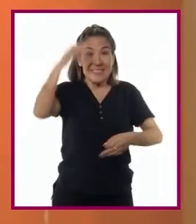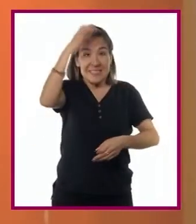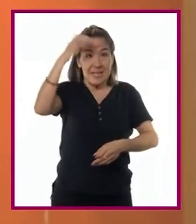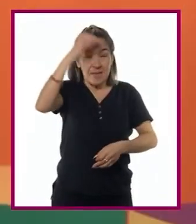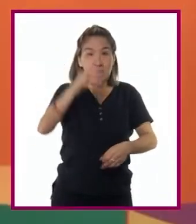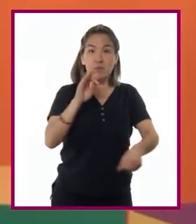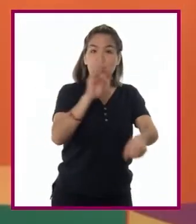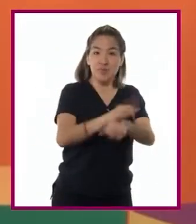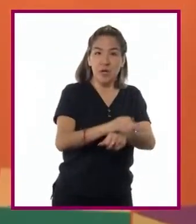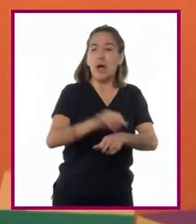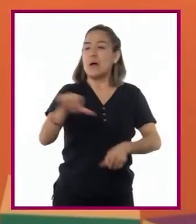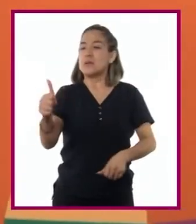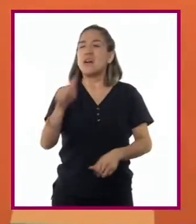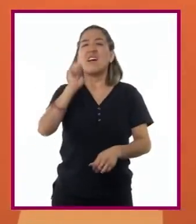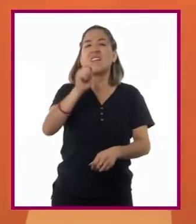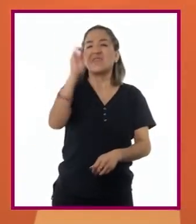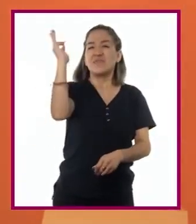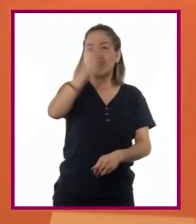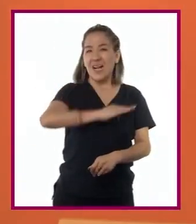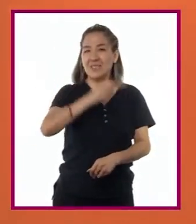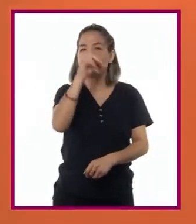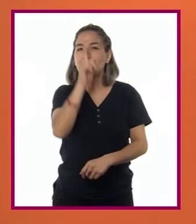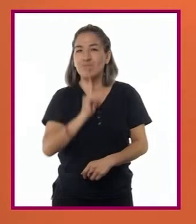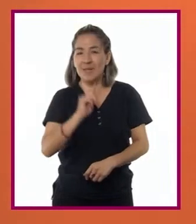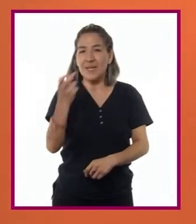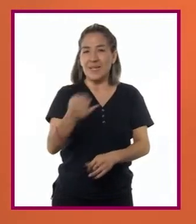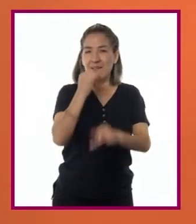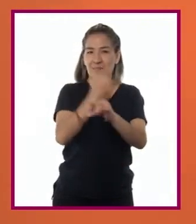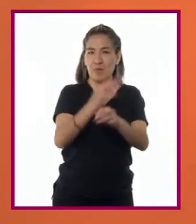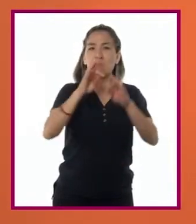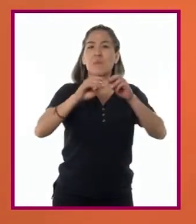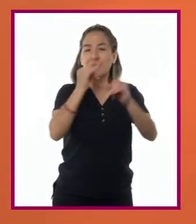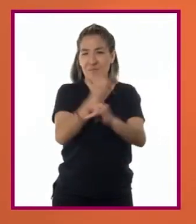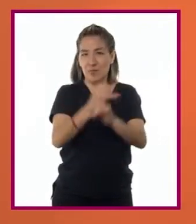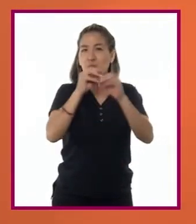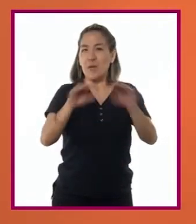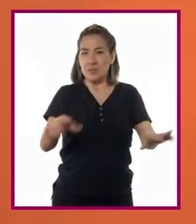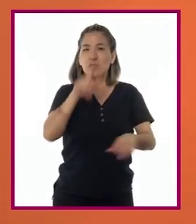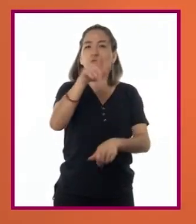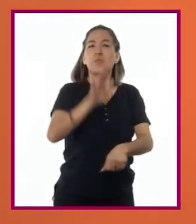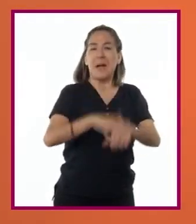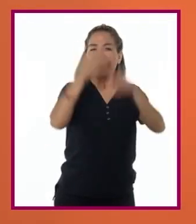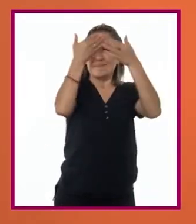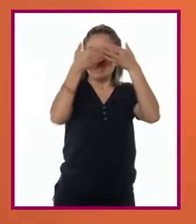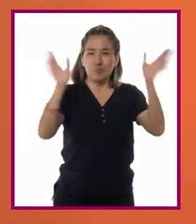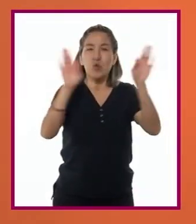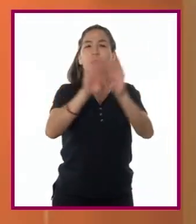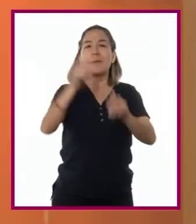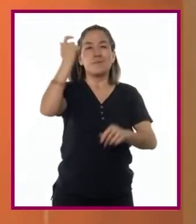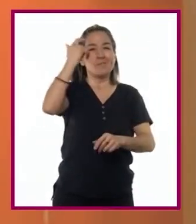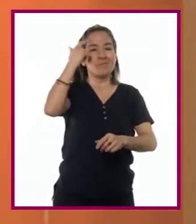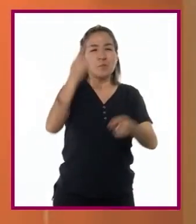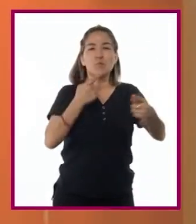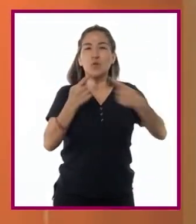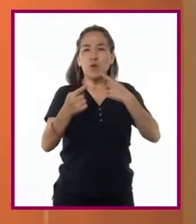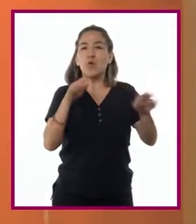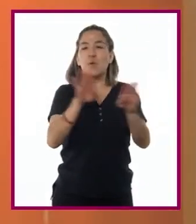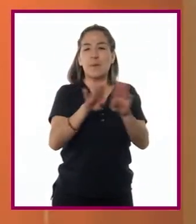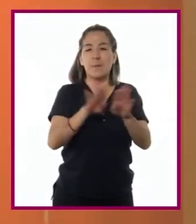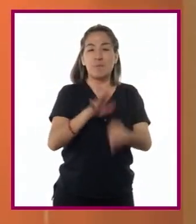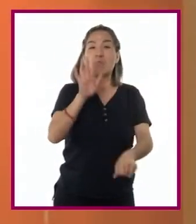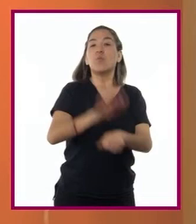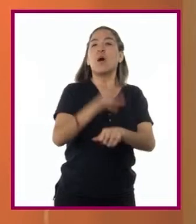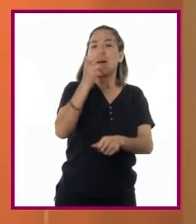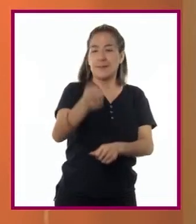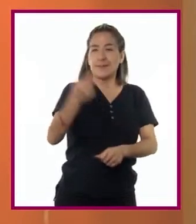no la tiene. Y al mismo tiempo que amplían su conocimiento, pueden hacerse más críticos. Para ello,